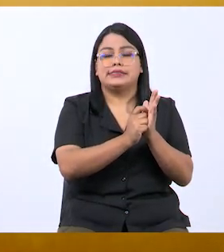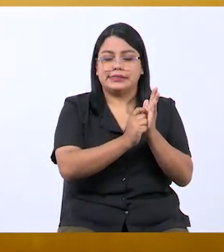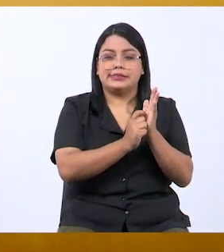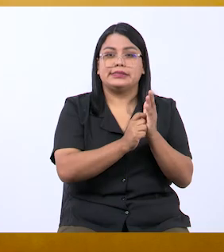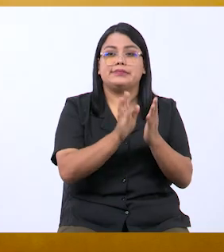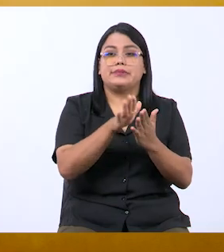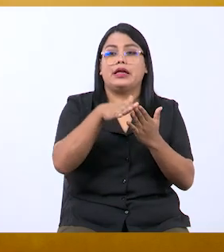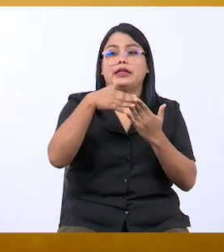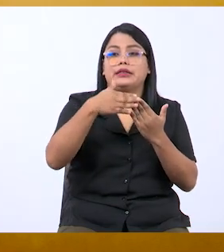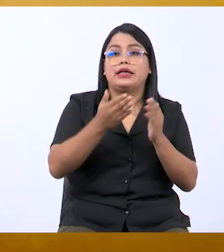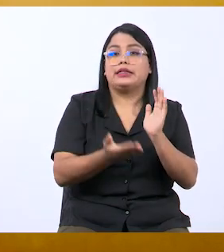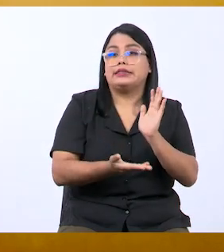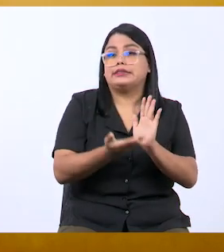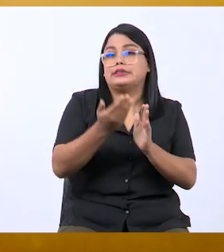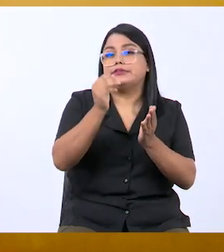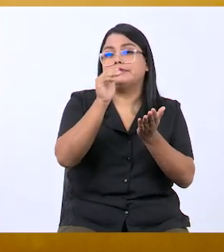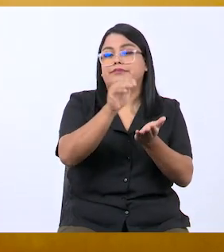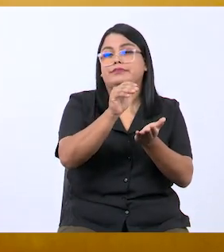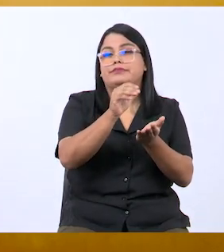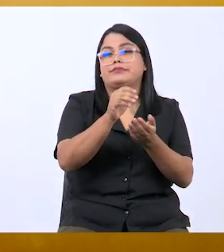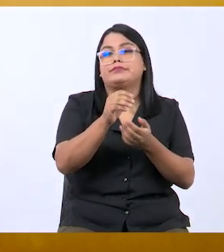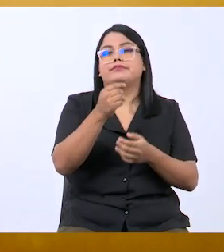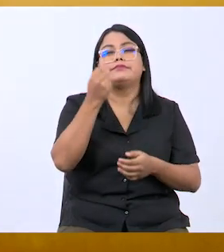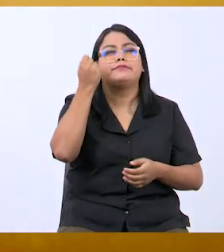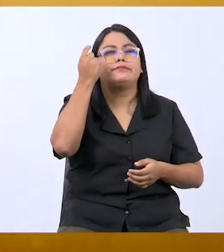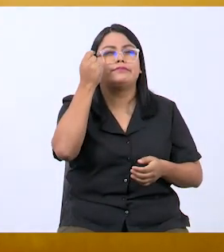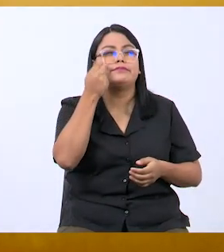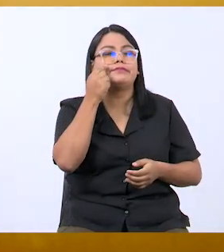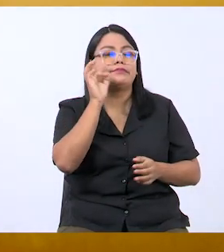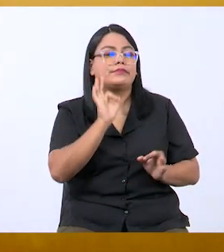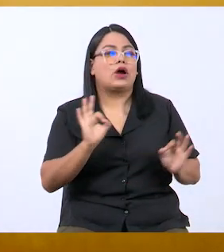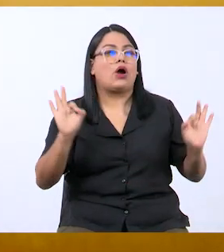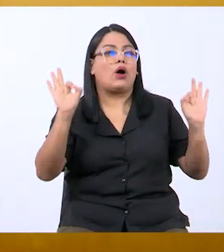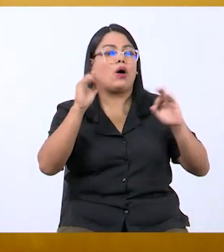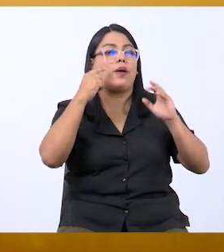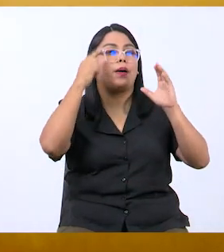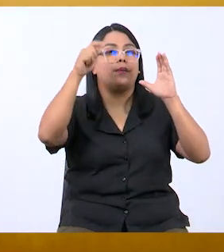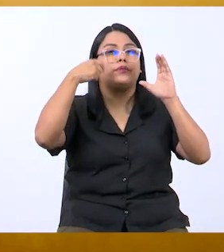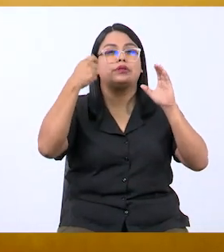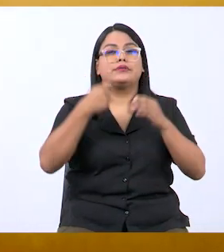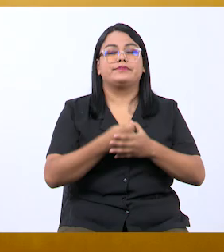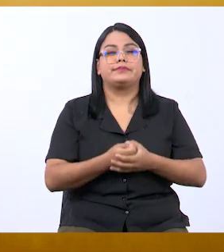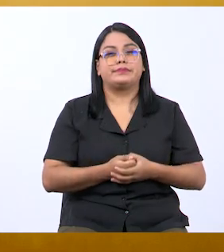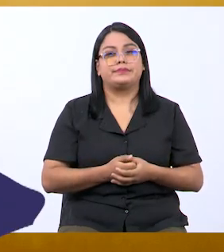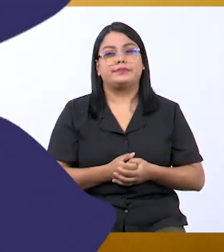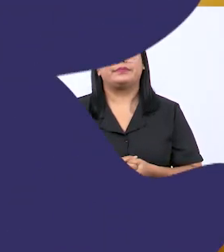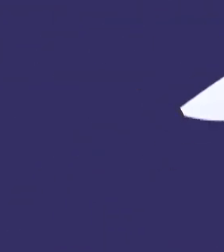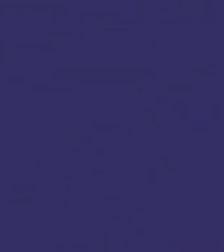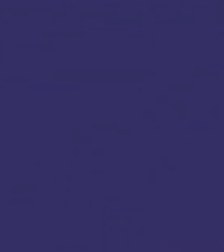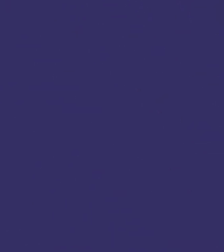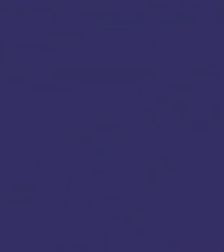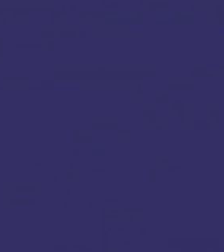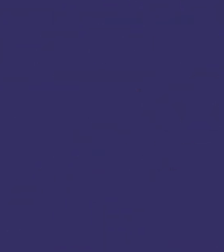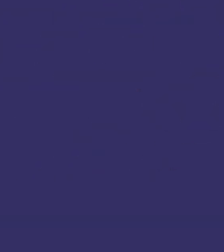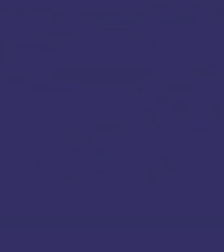textuales planteadas en el desarrollo de la unidad. Para comprender mejor, veamos lo siguiente.